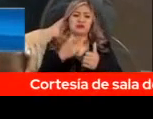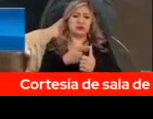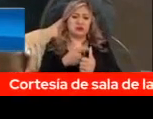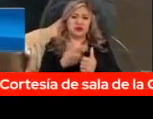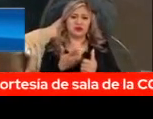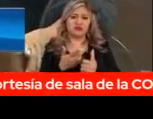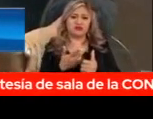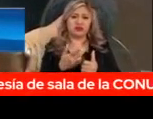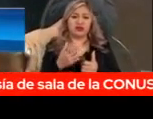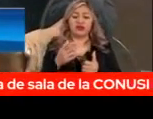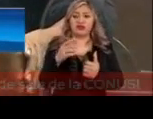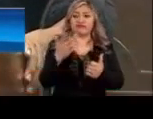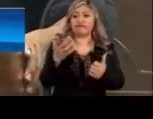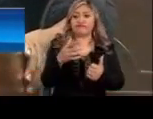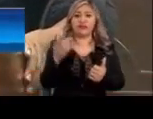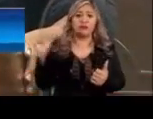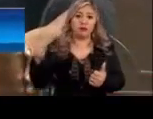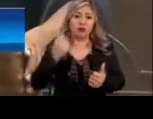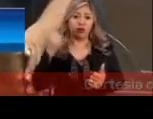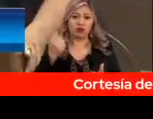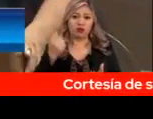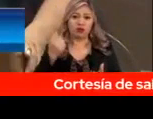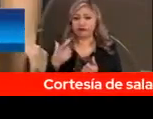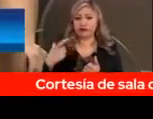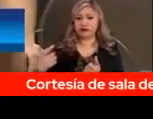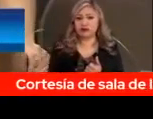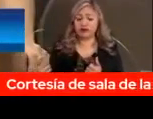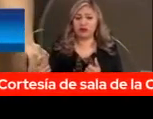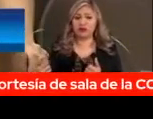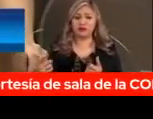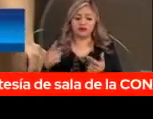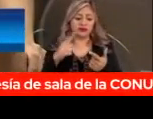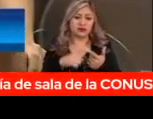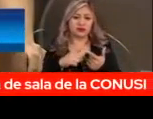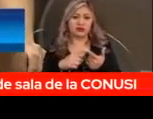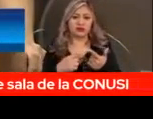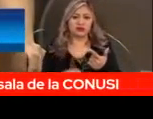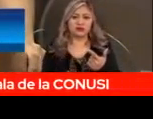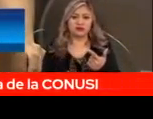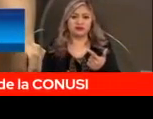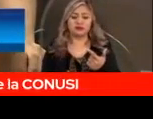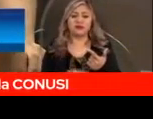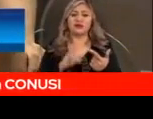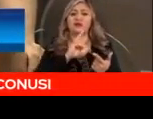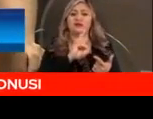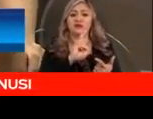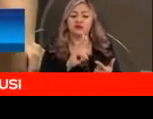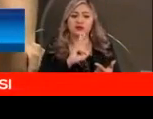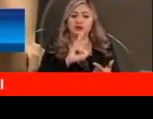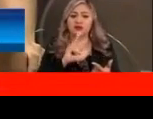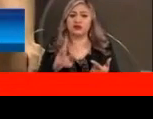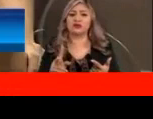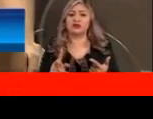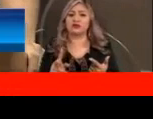poder económico y segundo, de la partidocracia tradicional. Incluso voceros de la